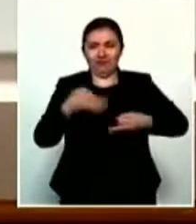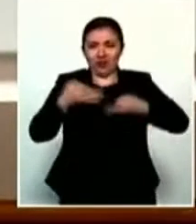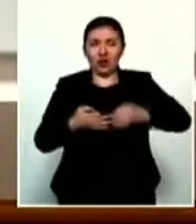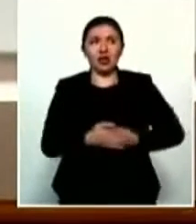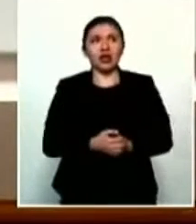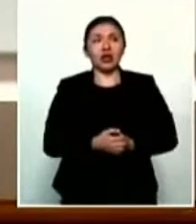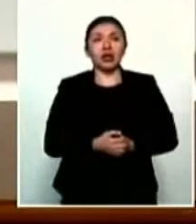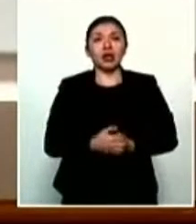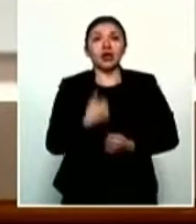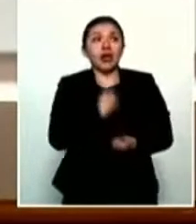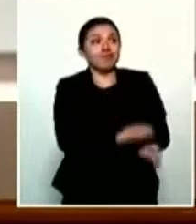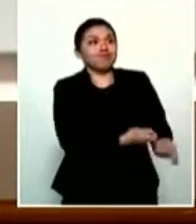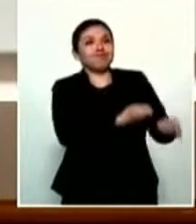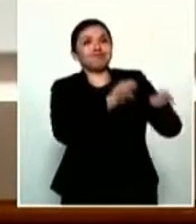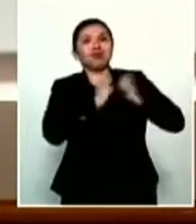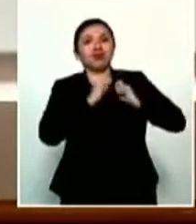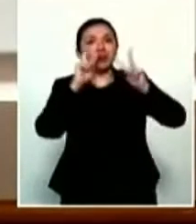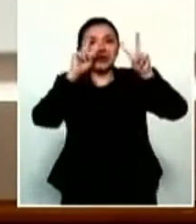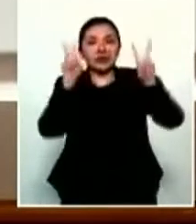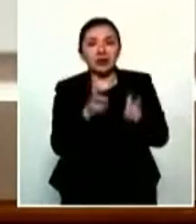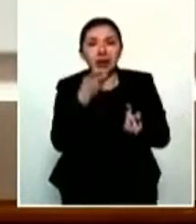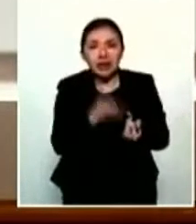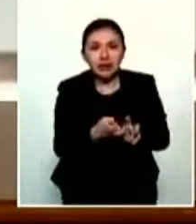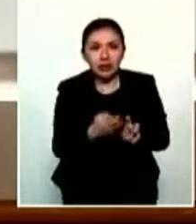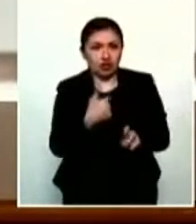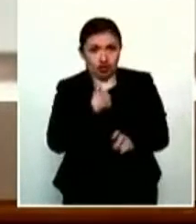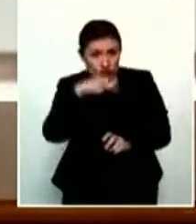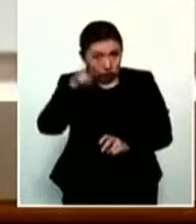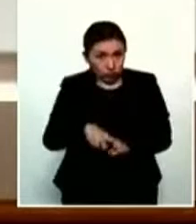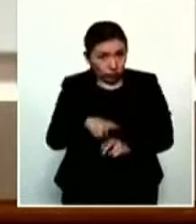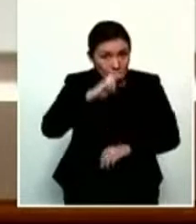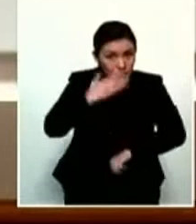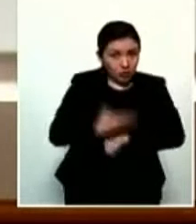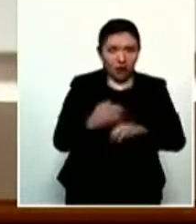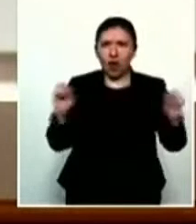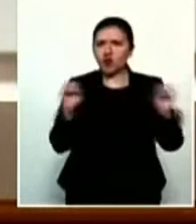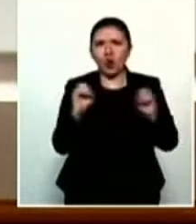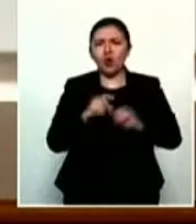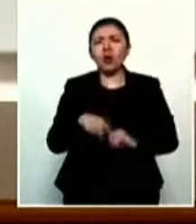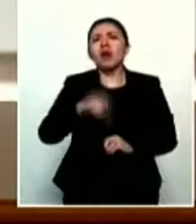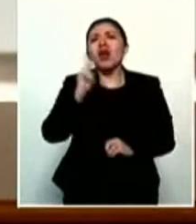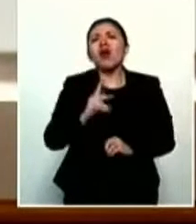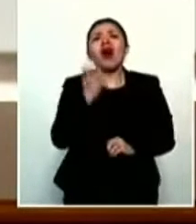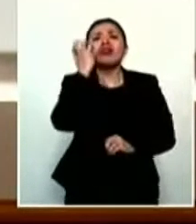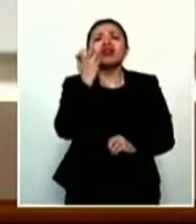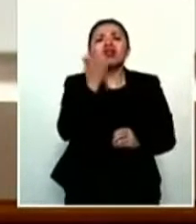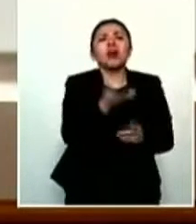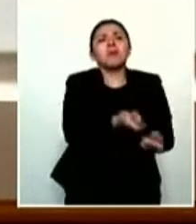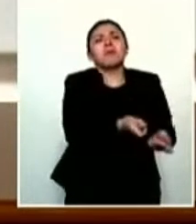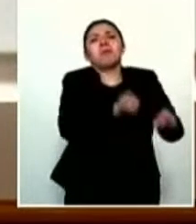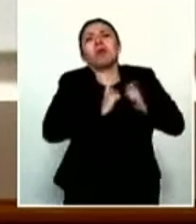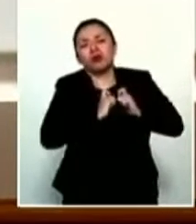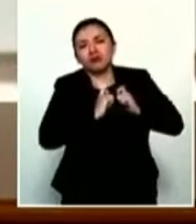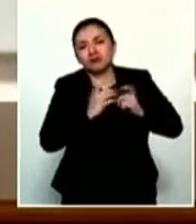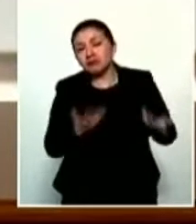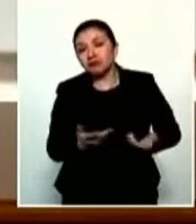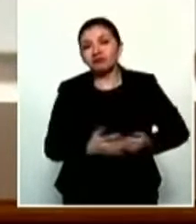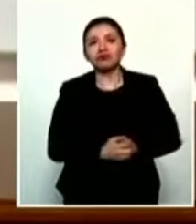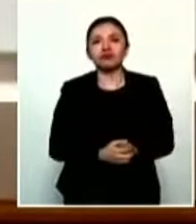me turnan a mí este asunto, que no me tocaba. Se alteró el turno para que me tocara a mí.